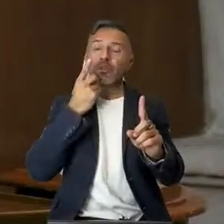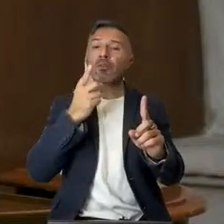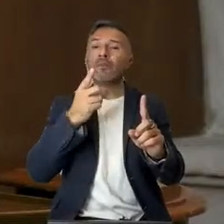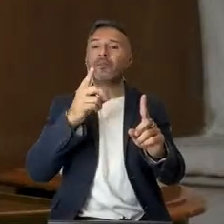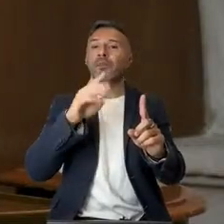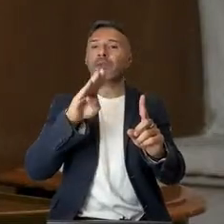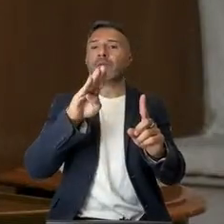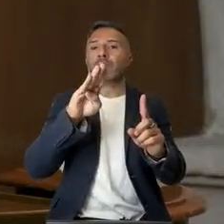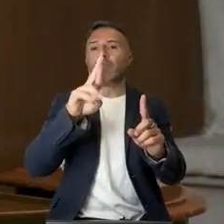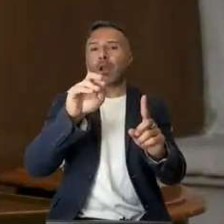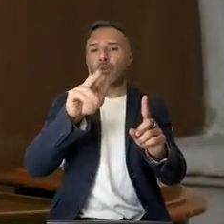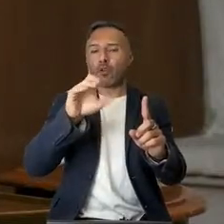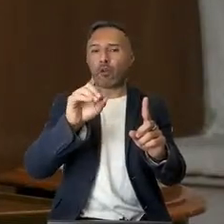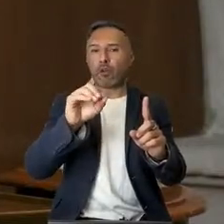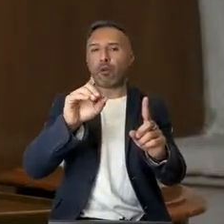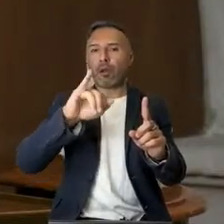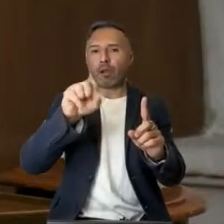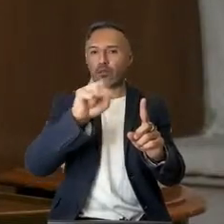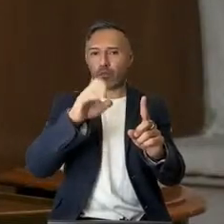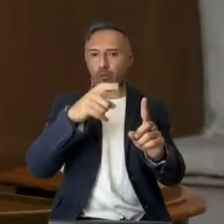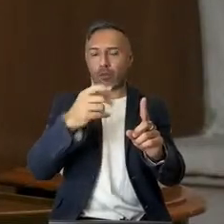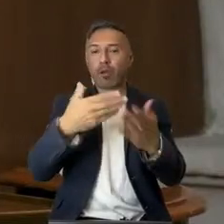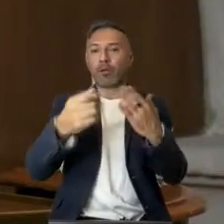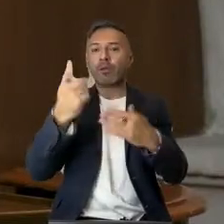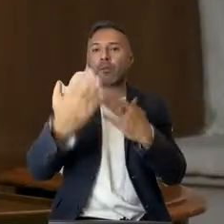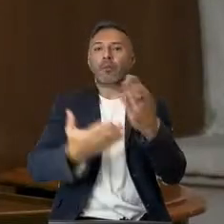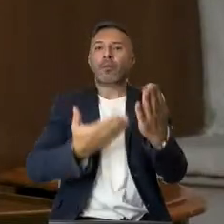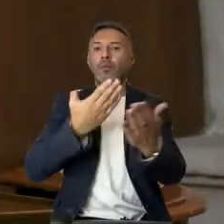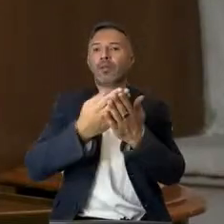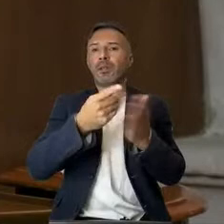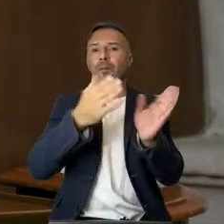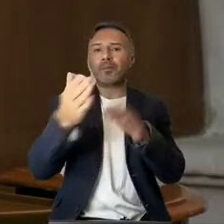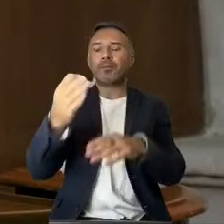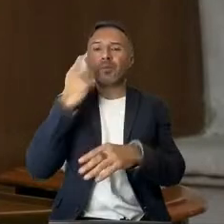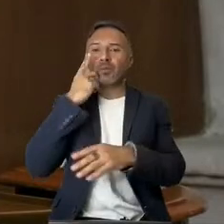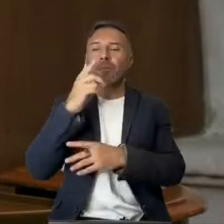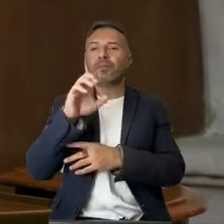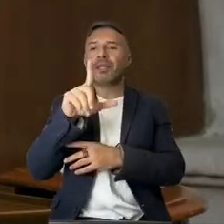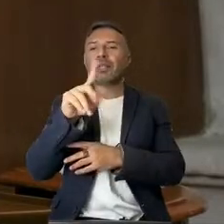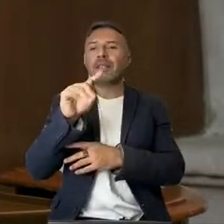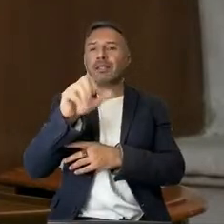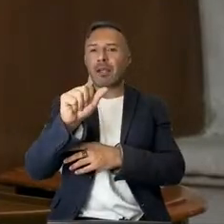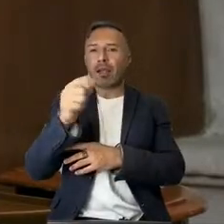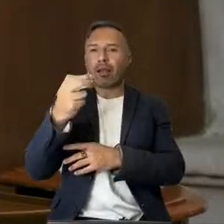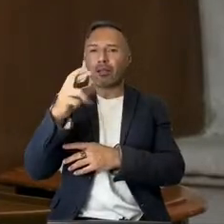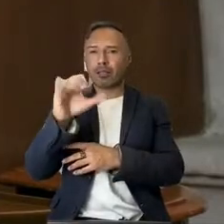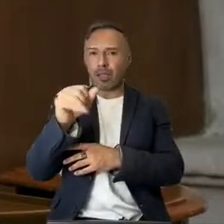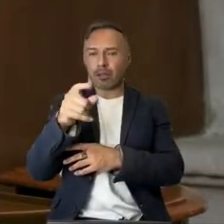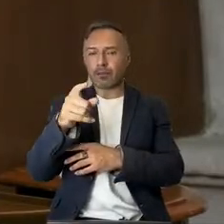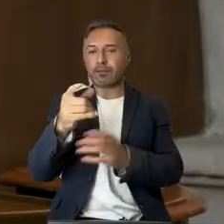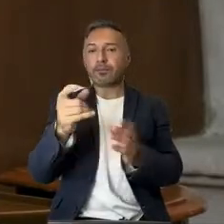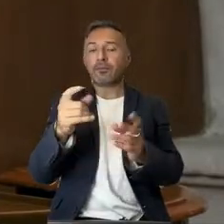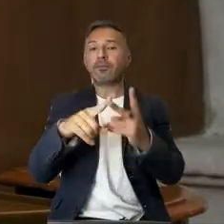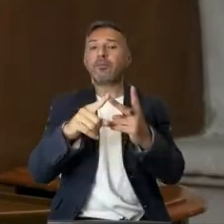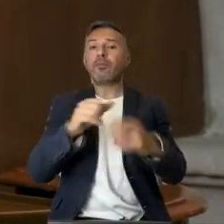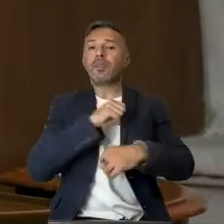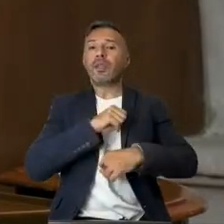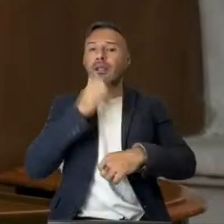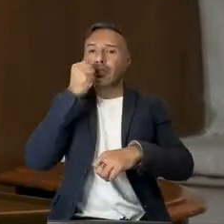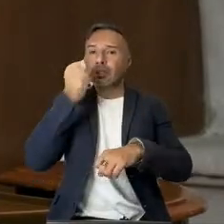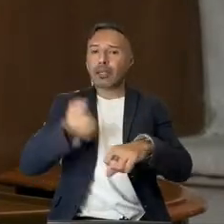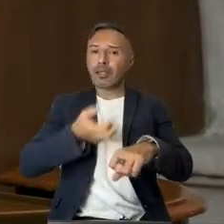Braulio Antonio Álvarez Jasso, propuesta diputada Leticia Mejía García. Cargo, Prosecretaría, Integración